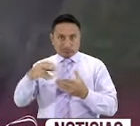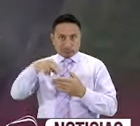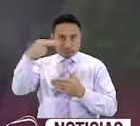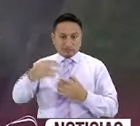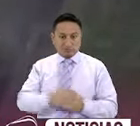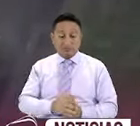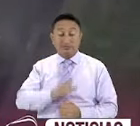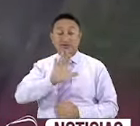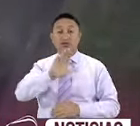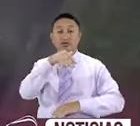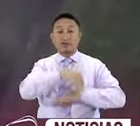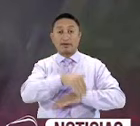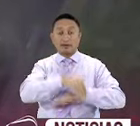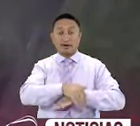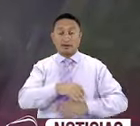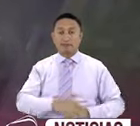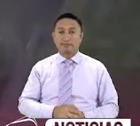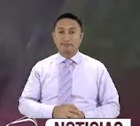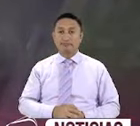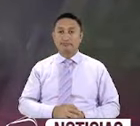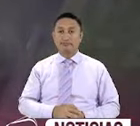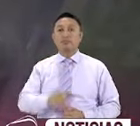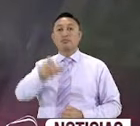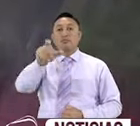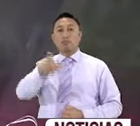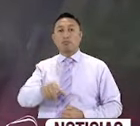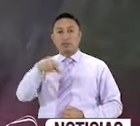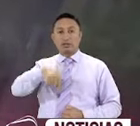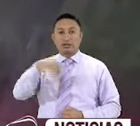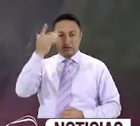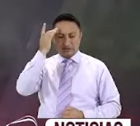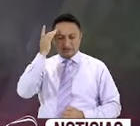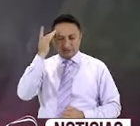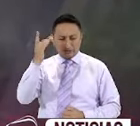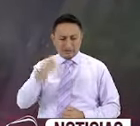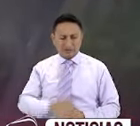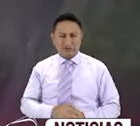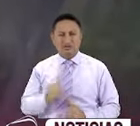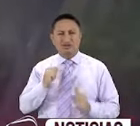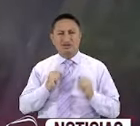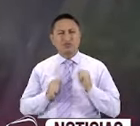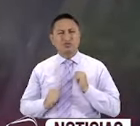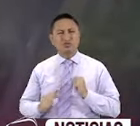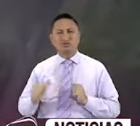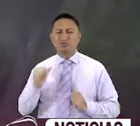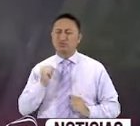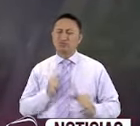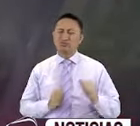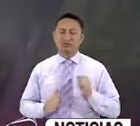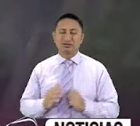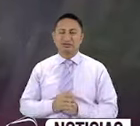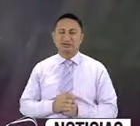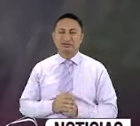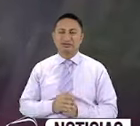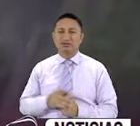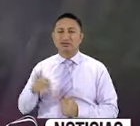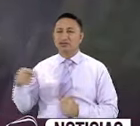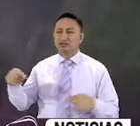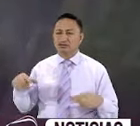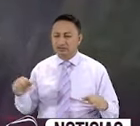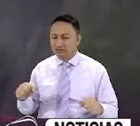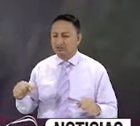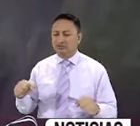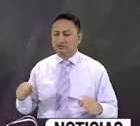13 minutos. Un ciudadano en medio de un fuerte cuadro de depresión se derrumbó en el filo de la estructura.